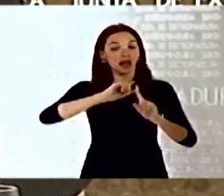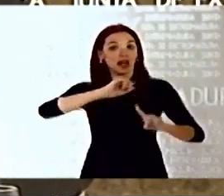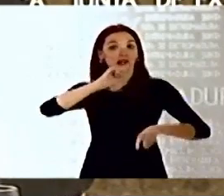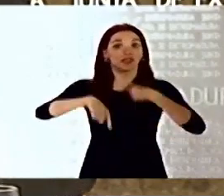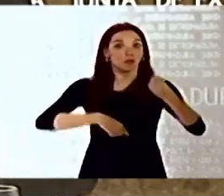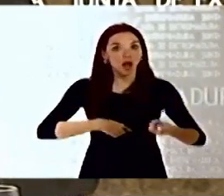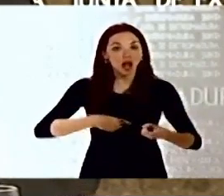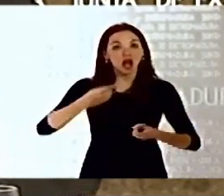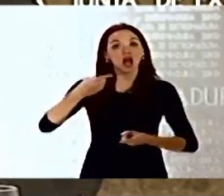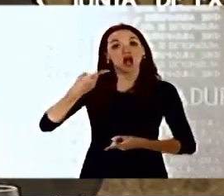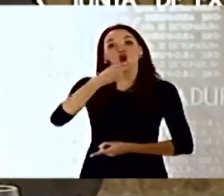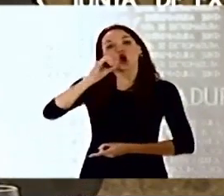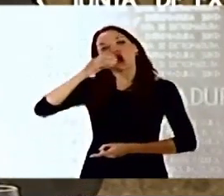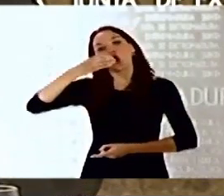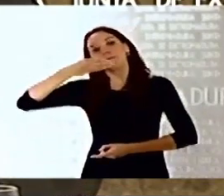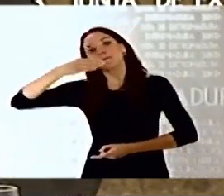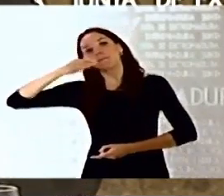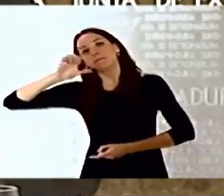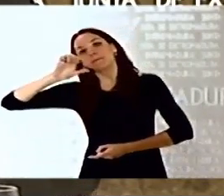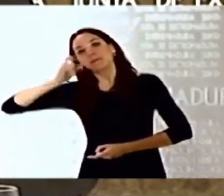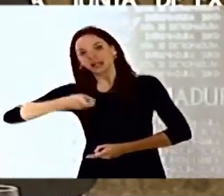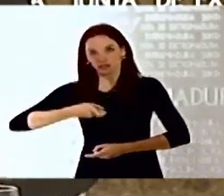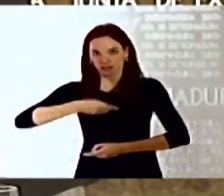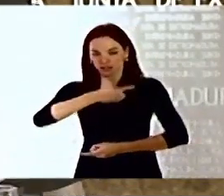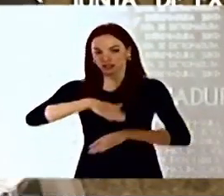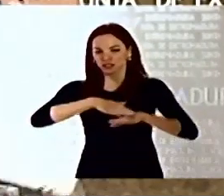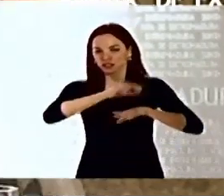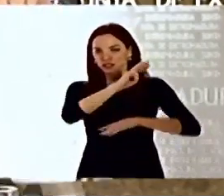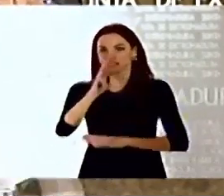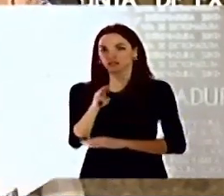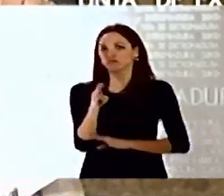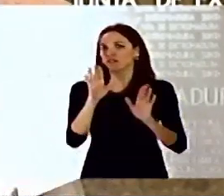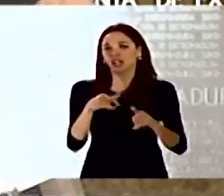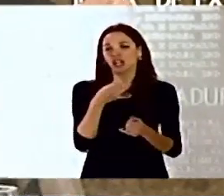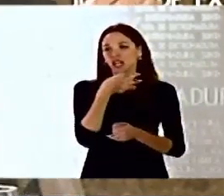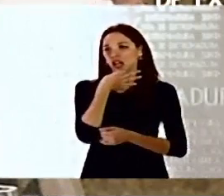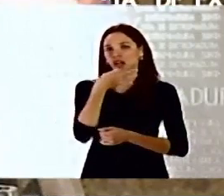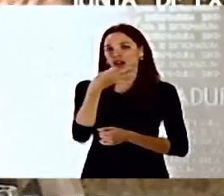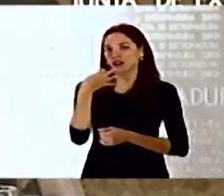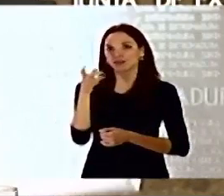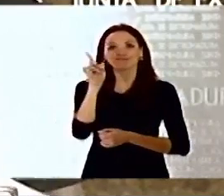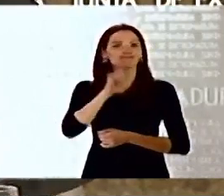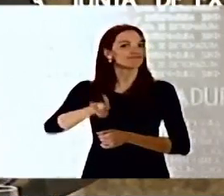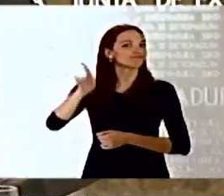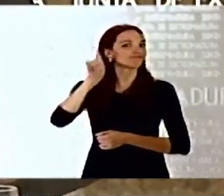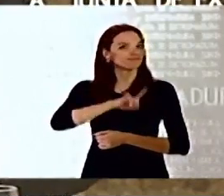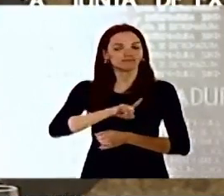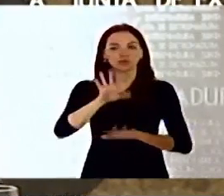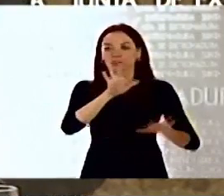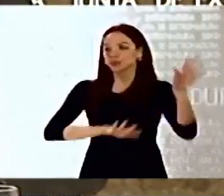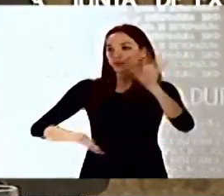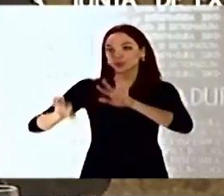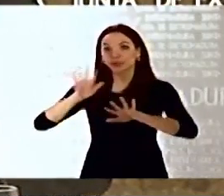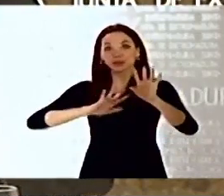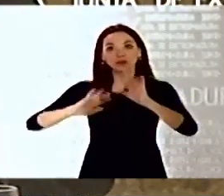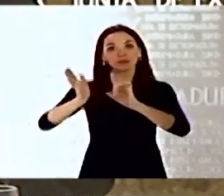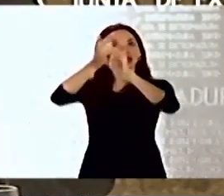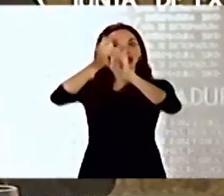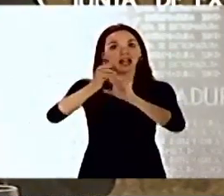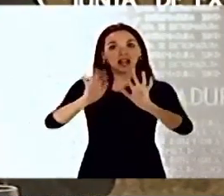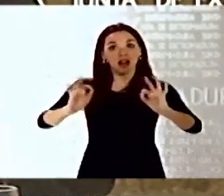y todo lo que se dijo fue humo. No había nada. De esta manera, cuando